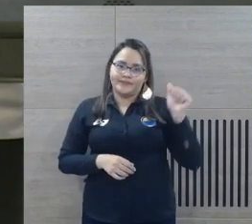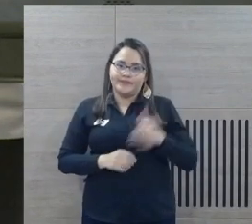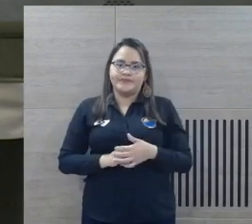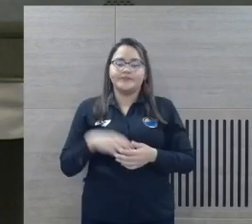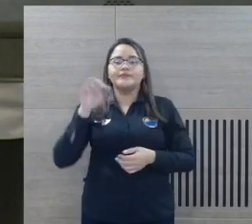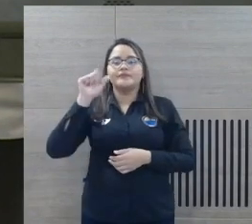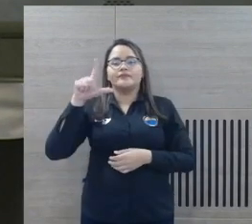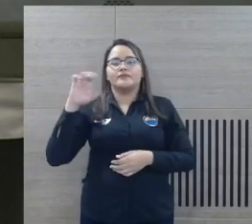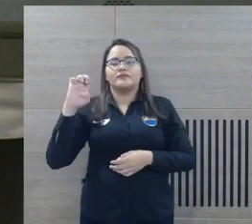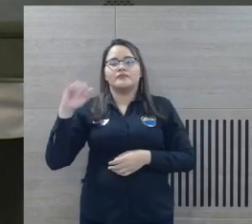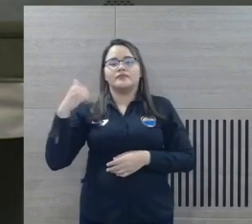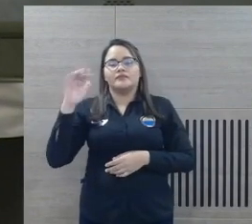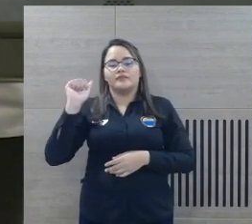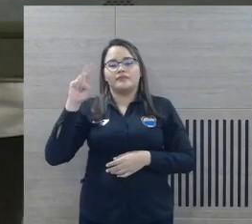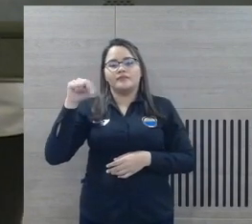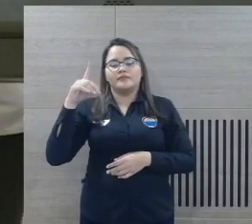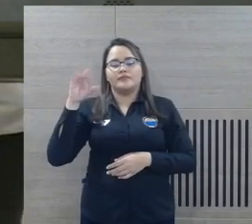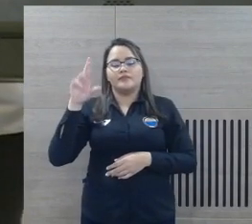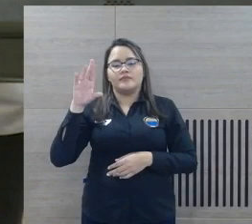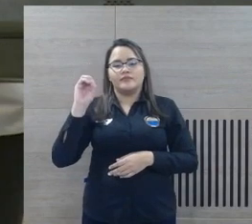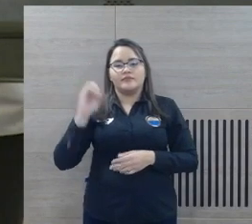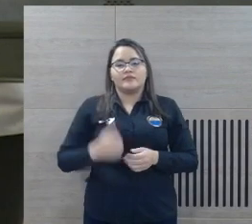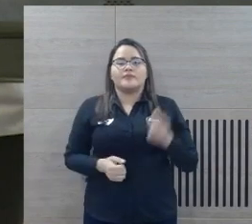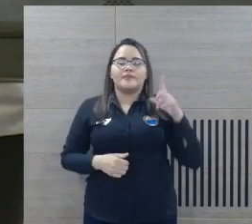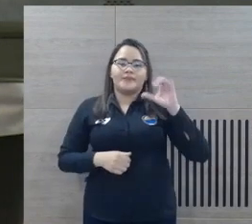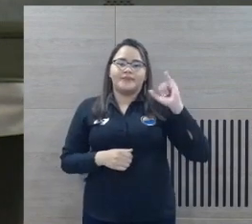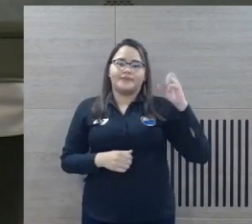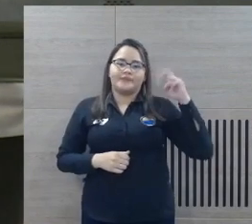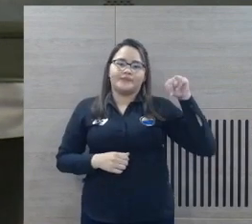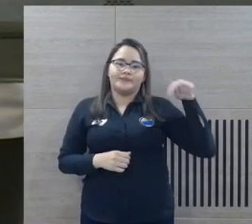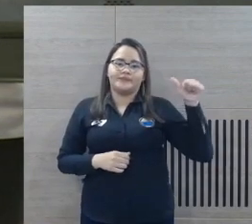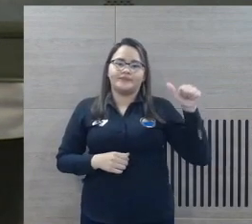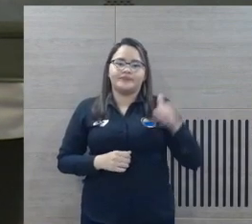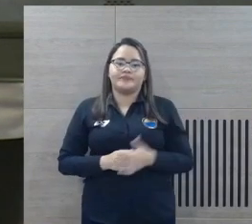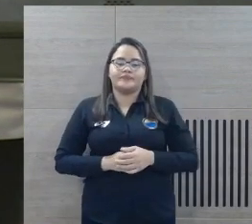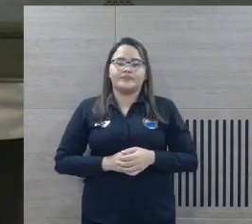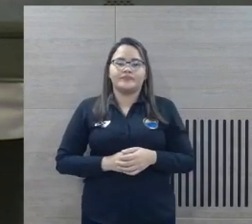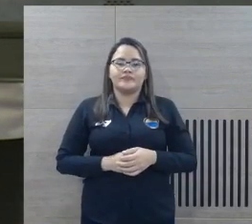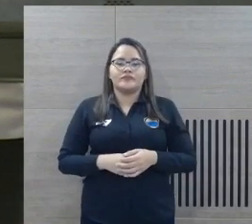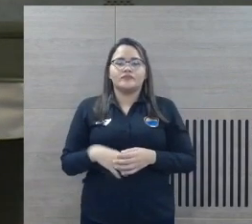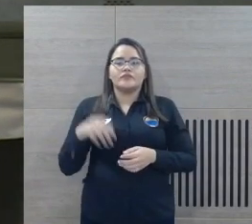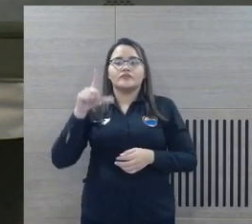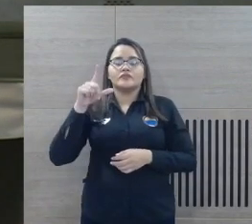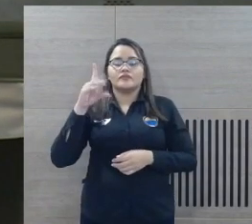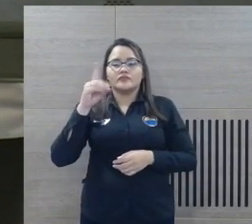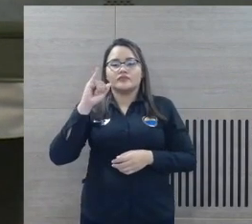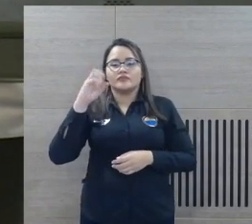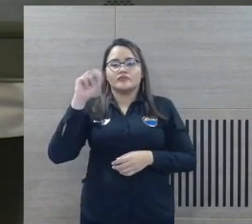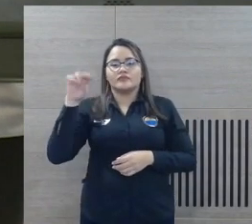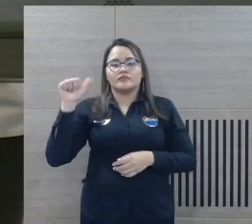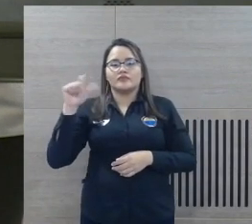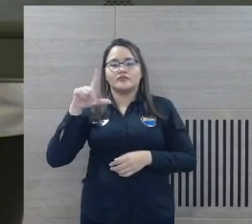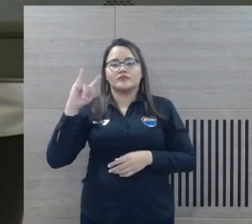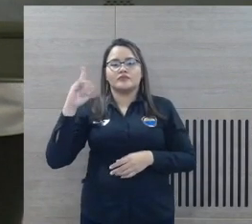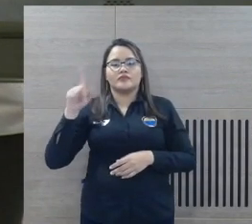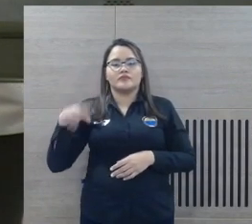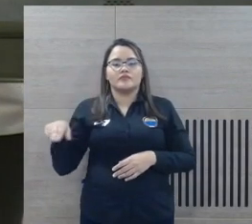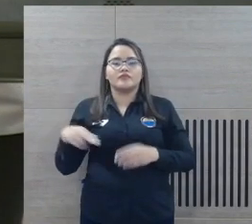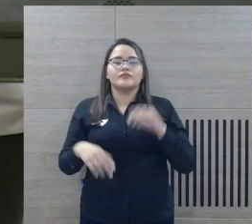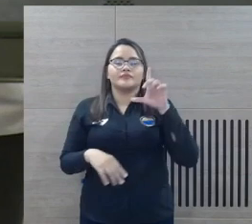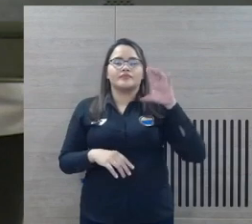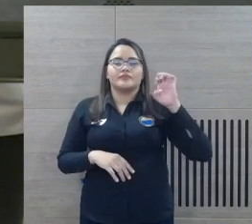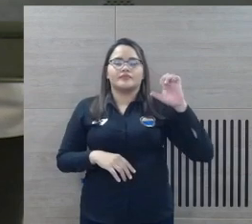Lina Milagros Lacutir Linero. Dina Luz López Mejía. Lady Lorena Tapia Molina. Matthew